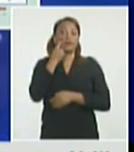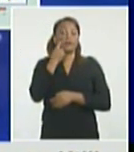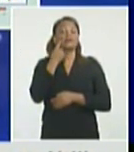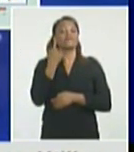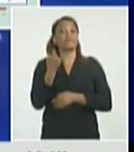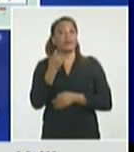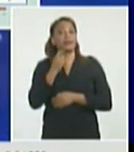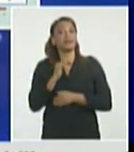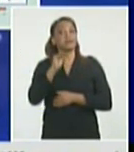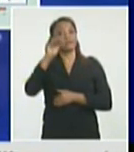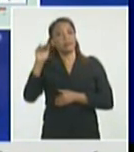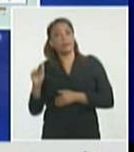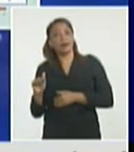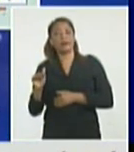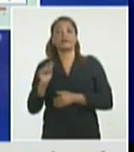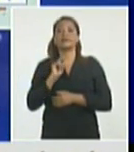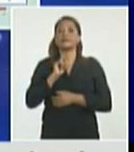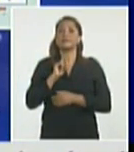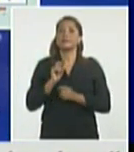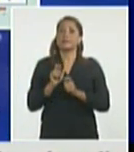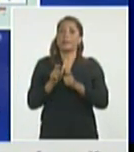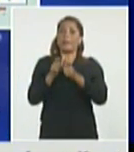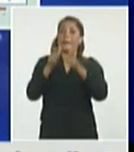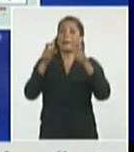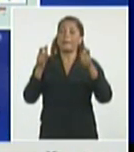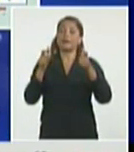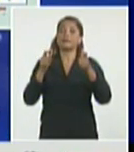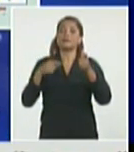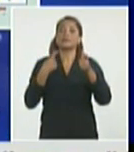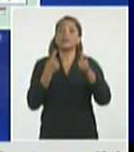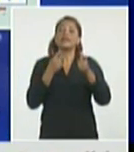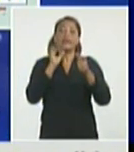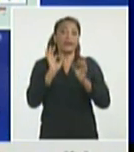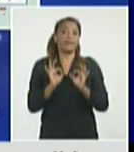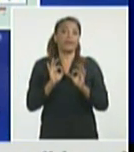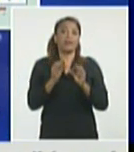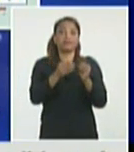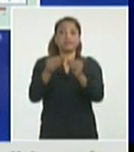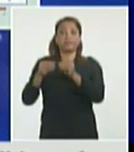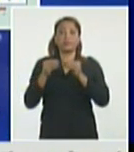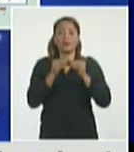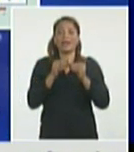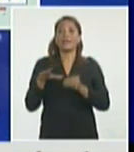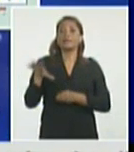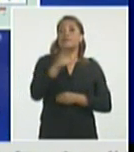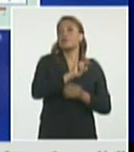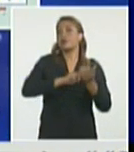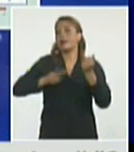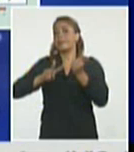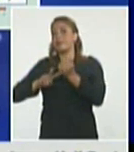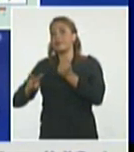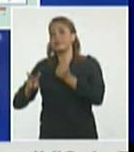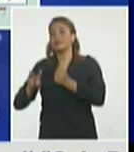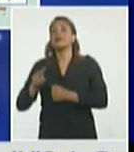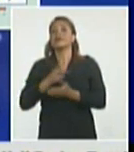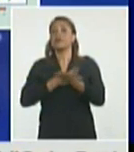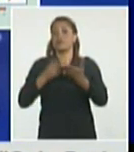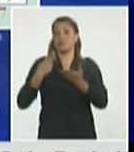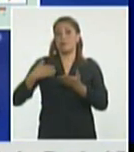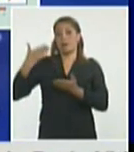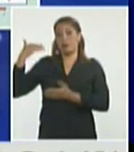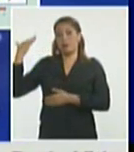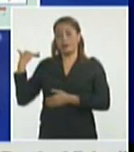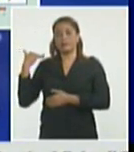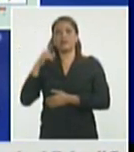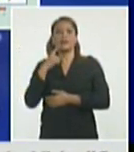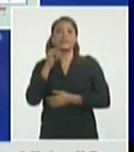al incremento. Y realmente, aunque hay transmisión en toda la provincia, en los últimos 15 días,